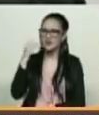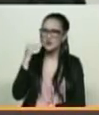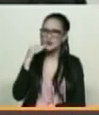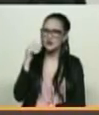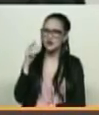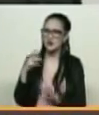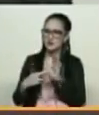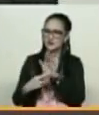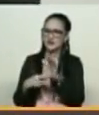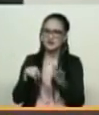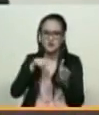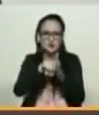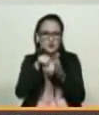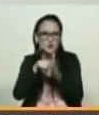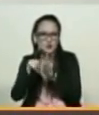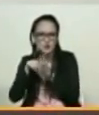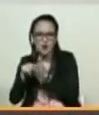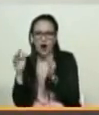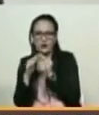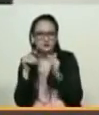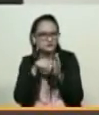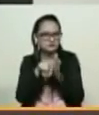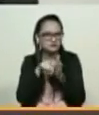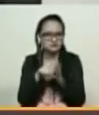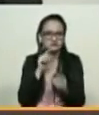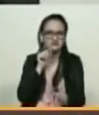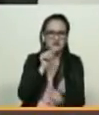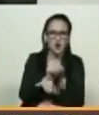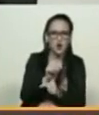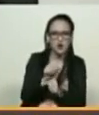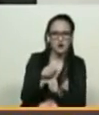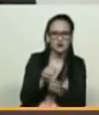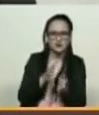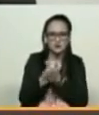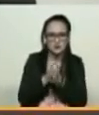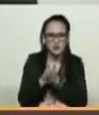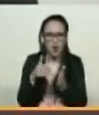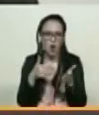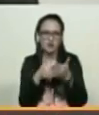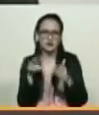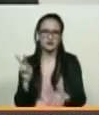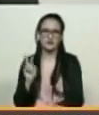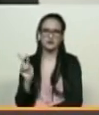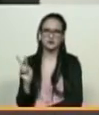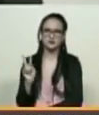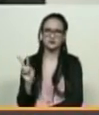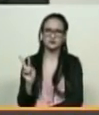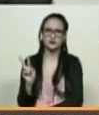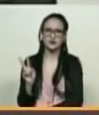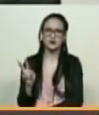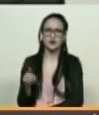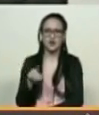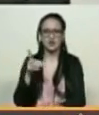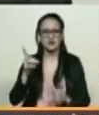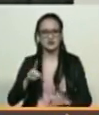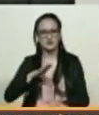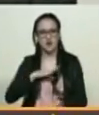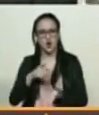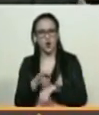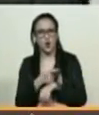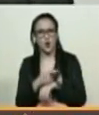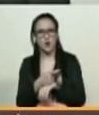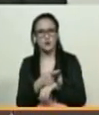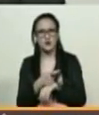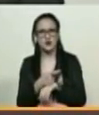visitar potenciales candidatos y a decirle, textual, es decisión de mi gobierno que